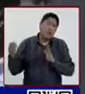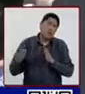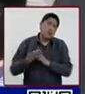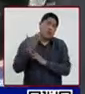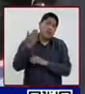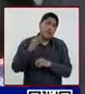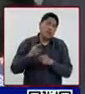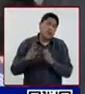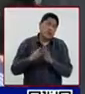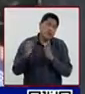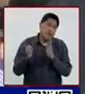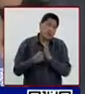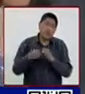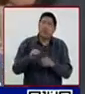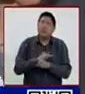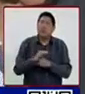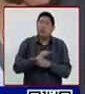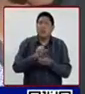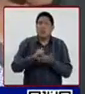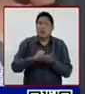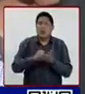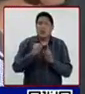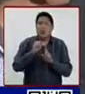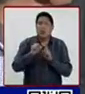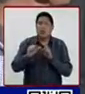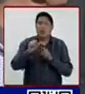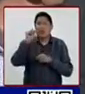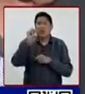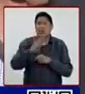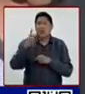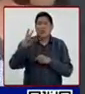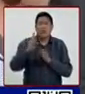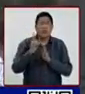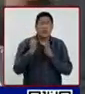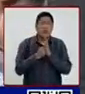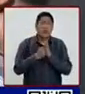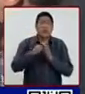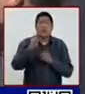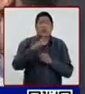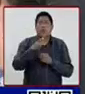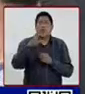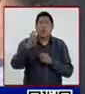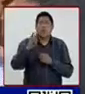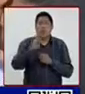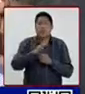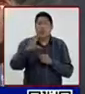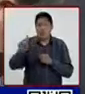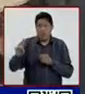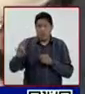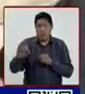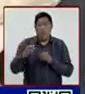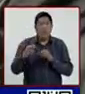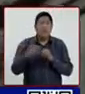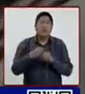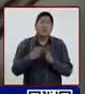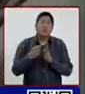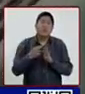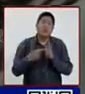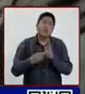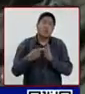resolución ministerial que da tuición de acuerdo al artículo 23 del decreto supremo 3318, que es la reglamentación de la Ley General de la